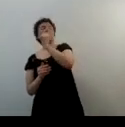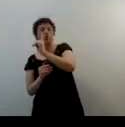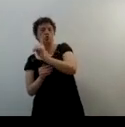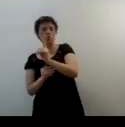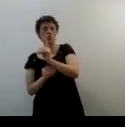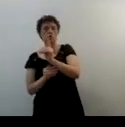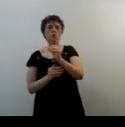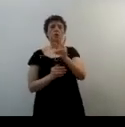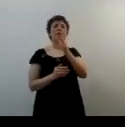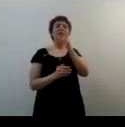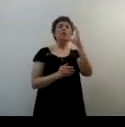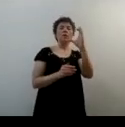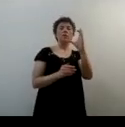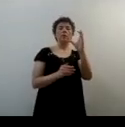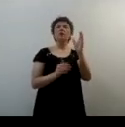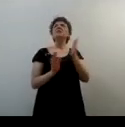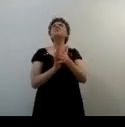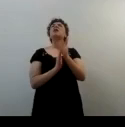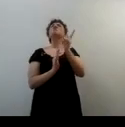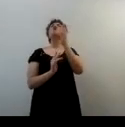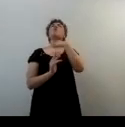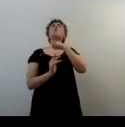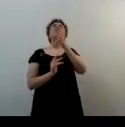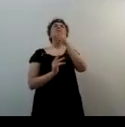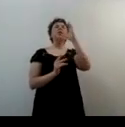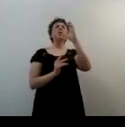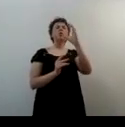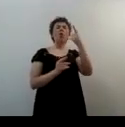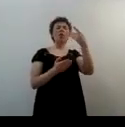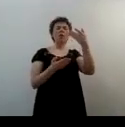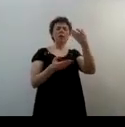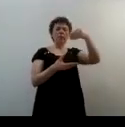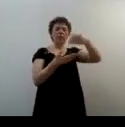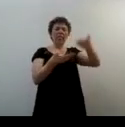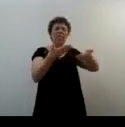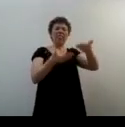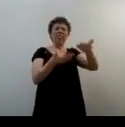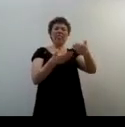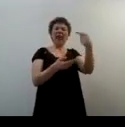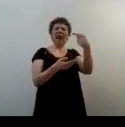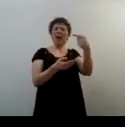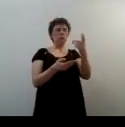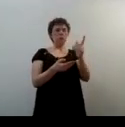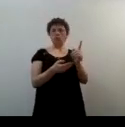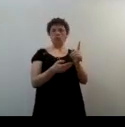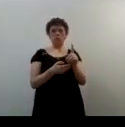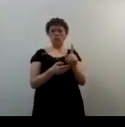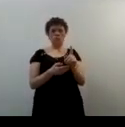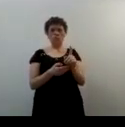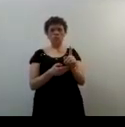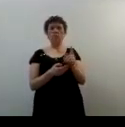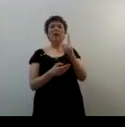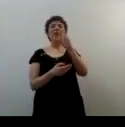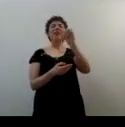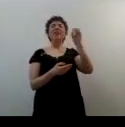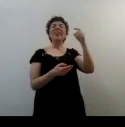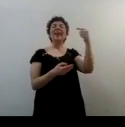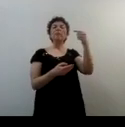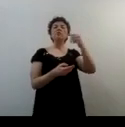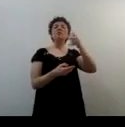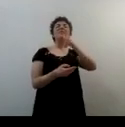pensar, entonces solo puedo comer 100 gramos de alimento de carbohidrato. No, no, 100 gramos de ese nutriente que contiene el alimento. Entonces, cuando digo 100